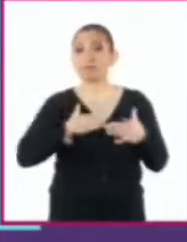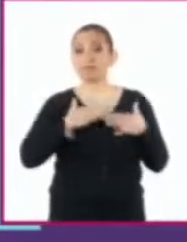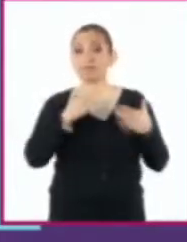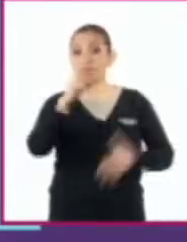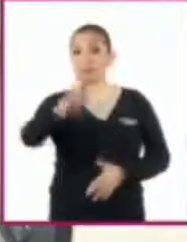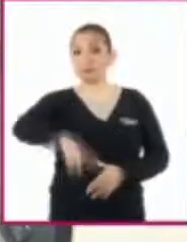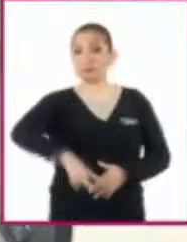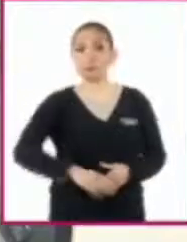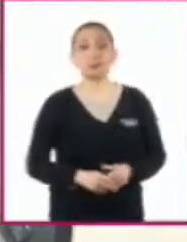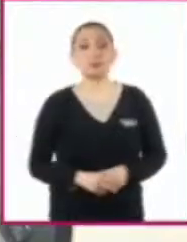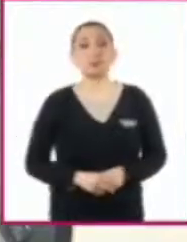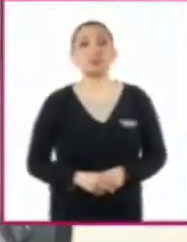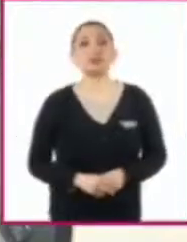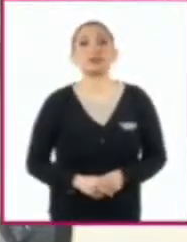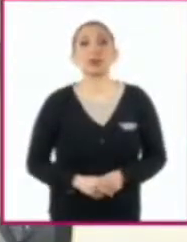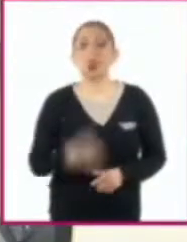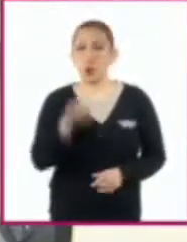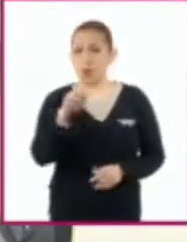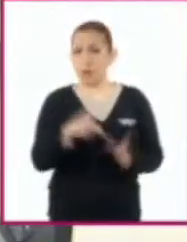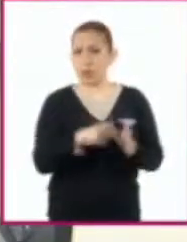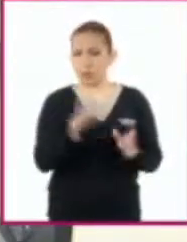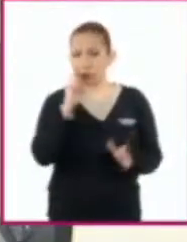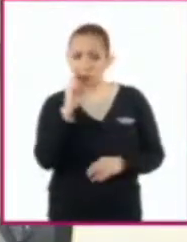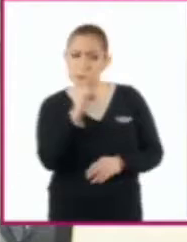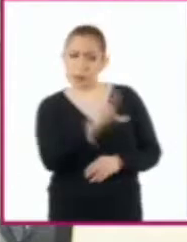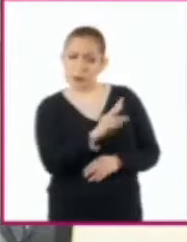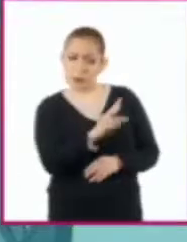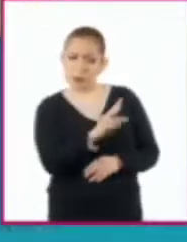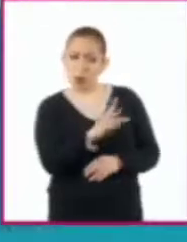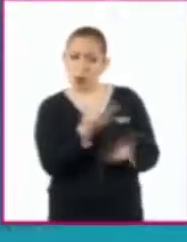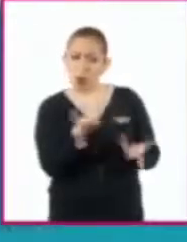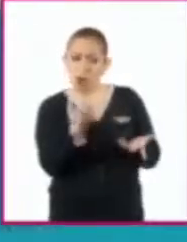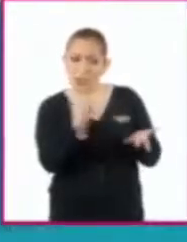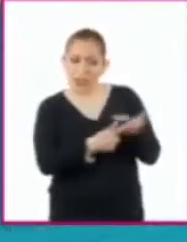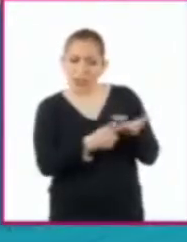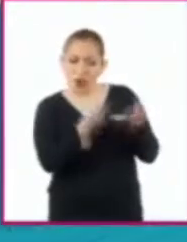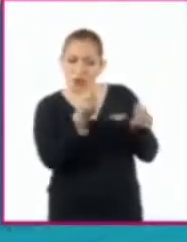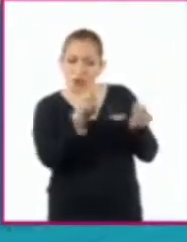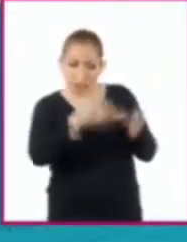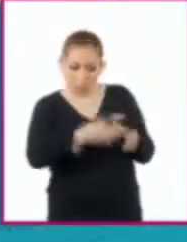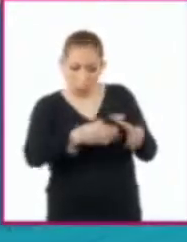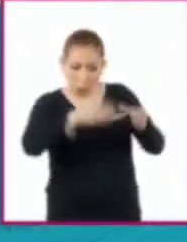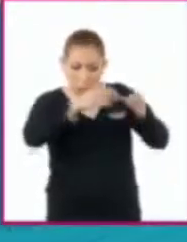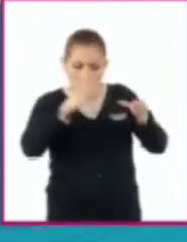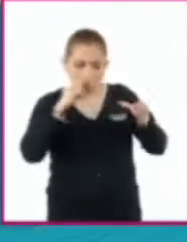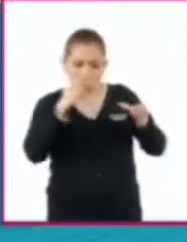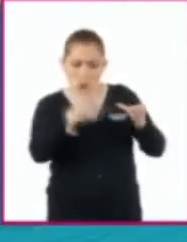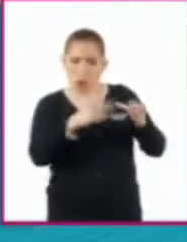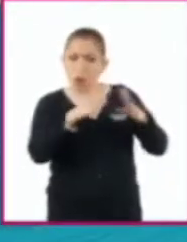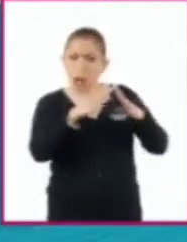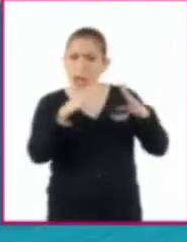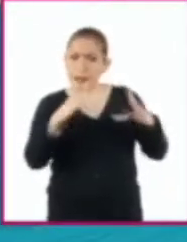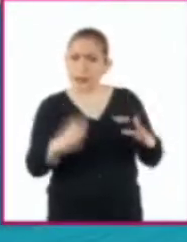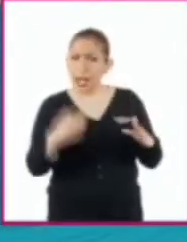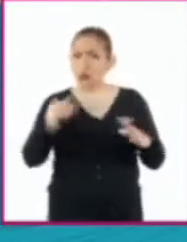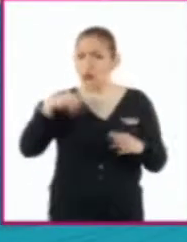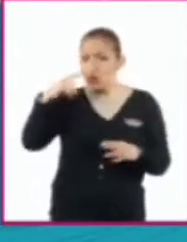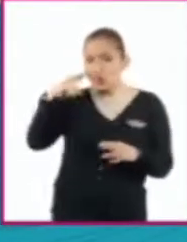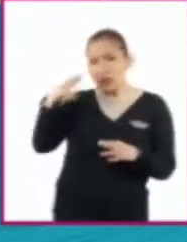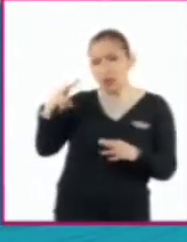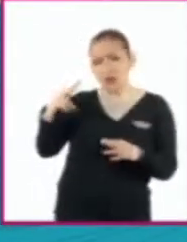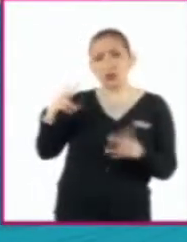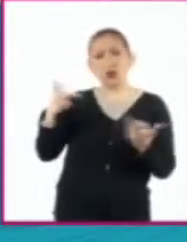sincero. ¿Alguna vez han observado de qué sustancias está constituida su casa? ¿Se han